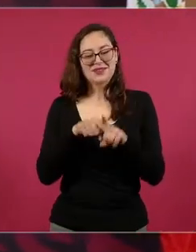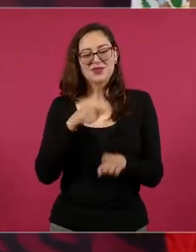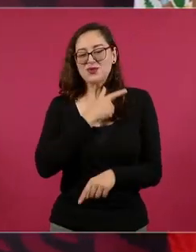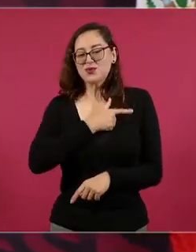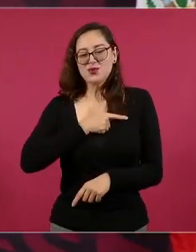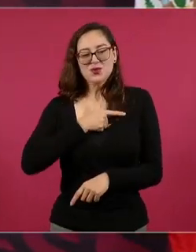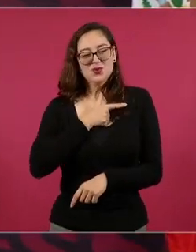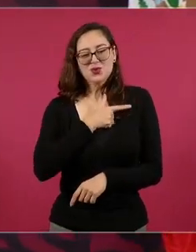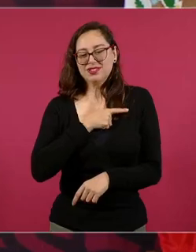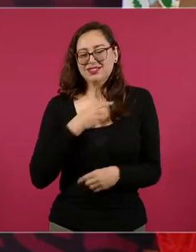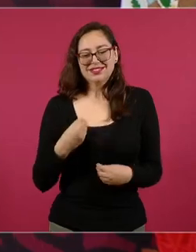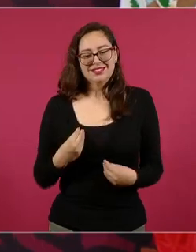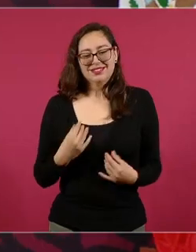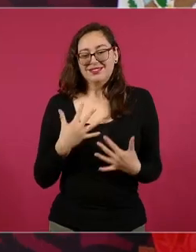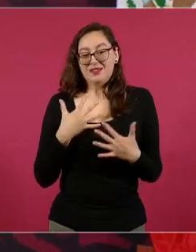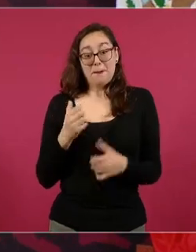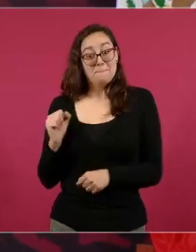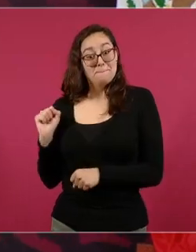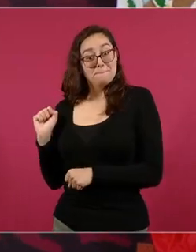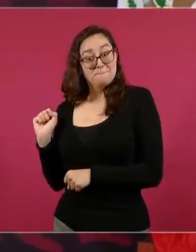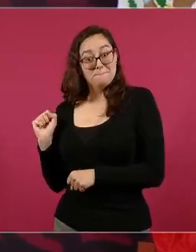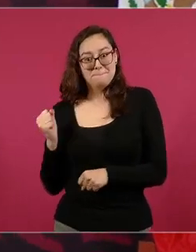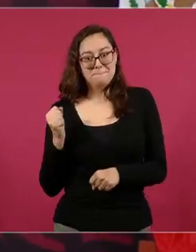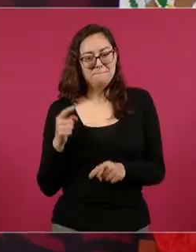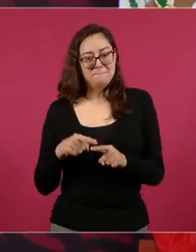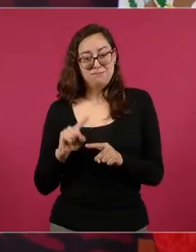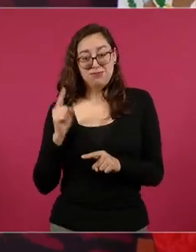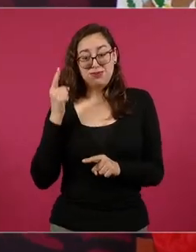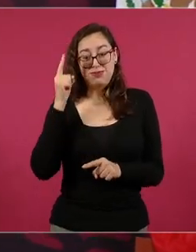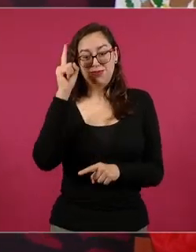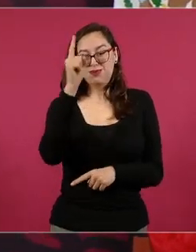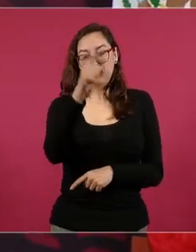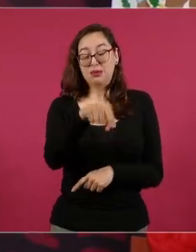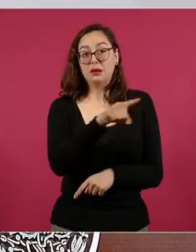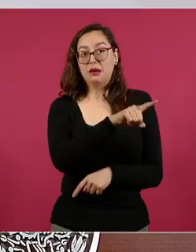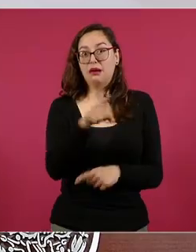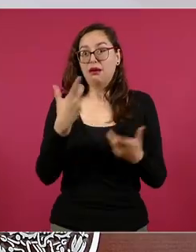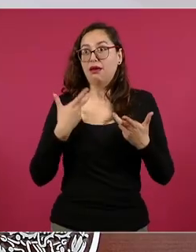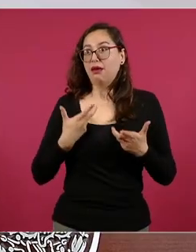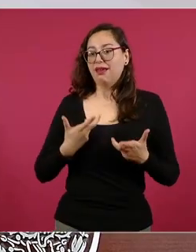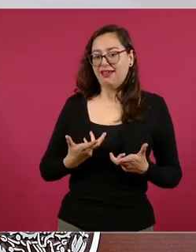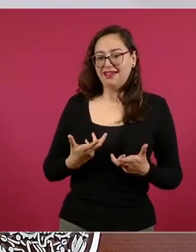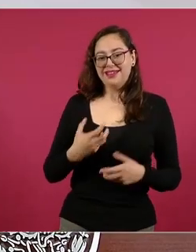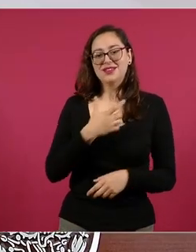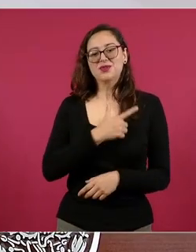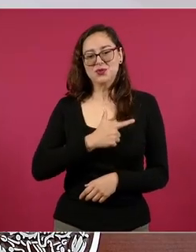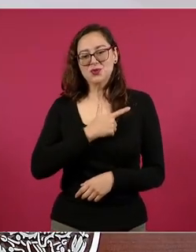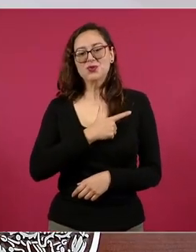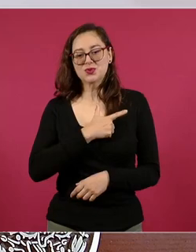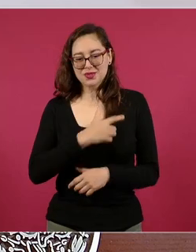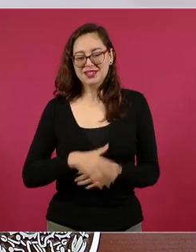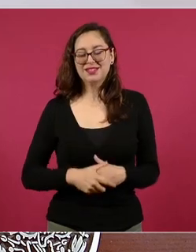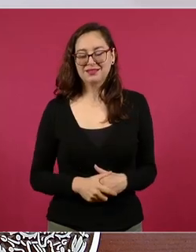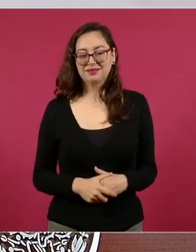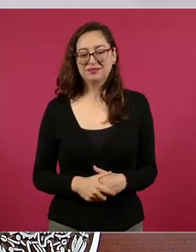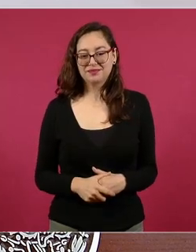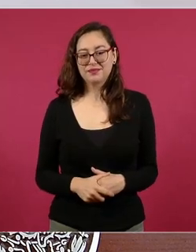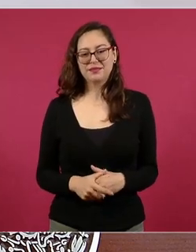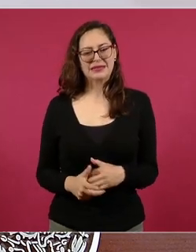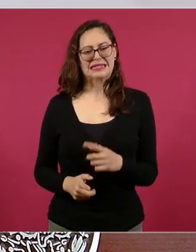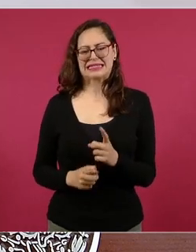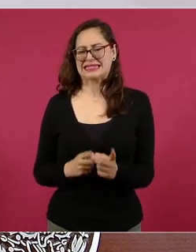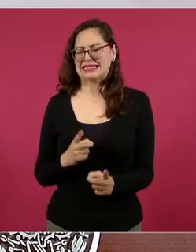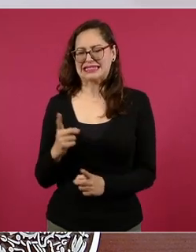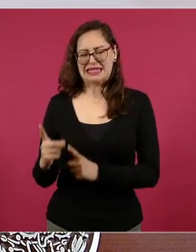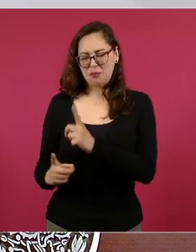Tómala. Tómala. ¿Hace box con la boca? No. Pero el deporte es algo excepcional,